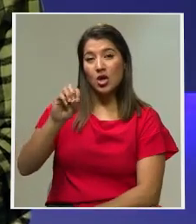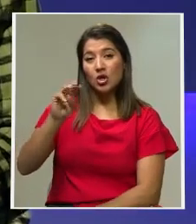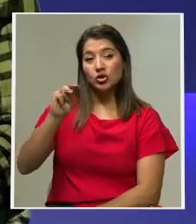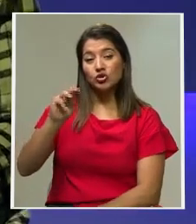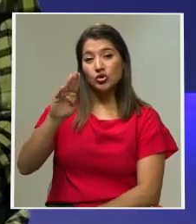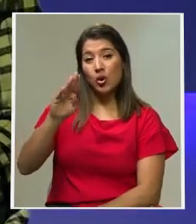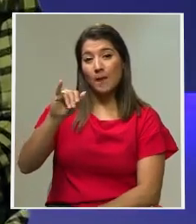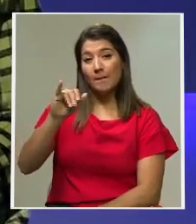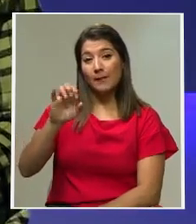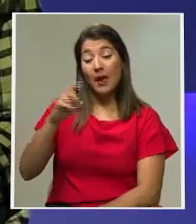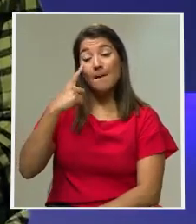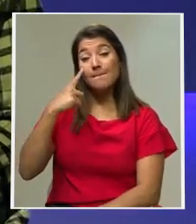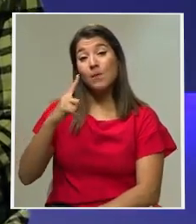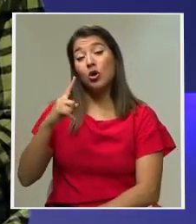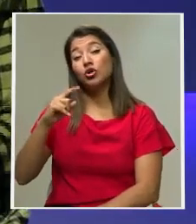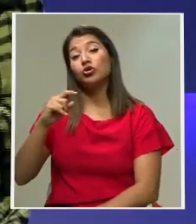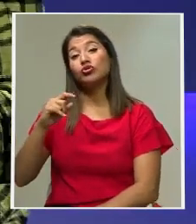Romero, ¿no?